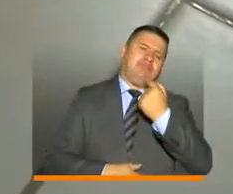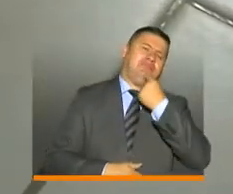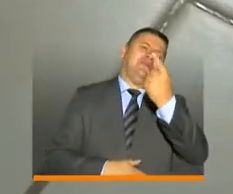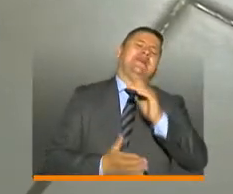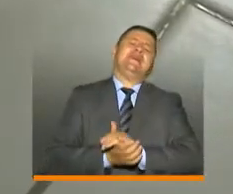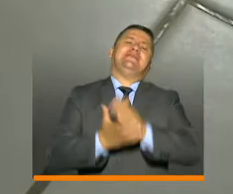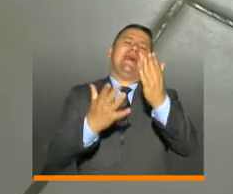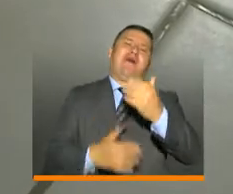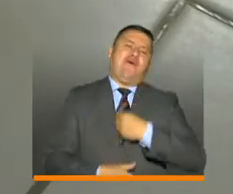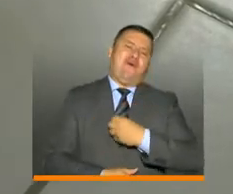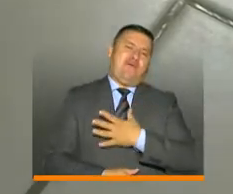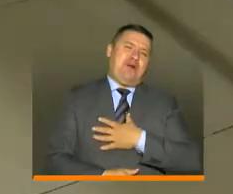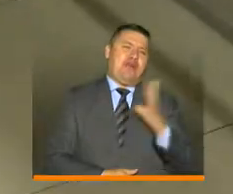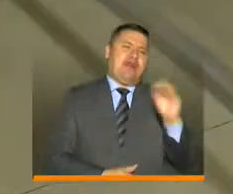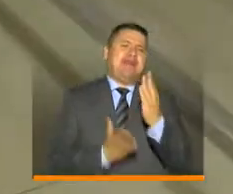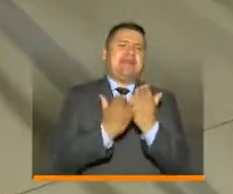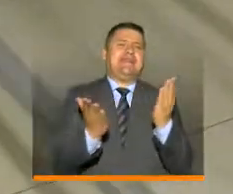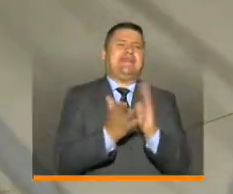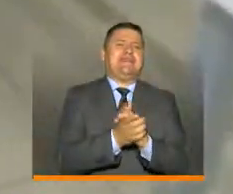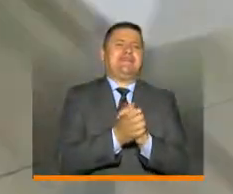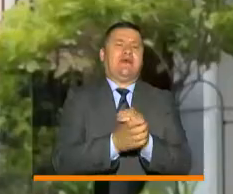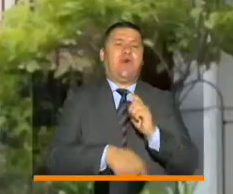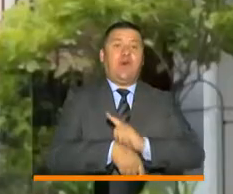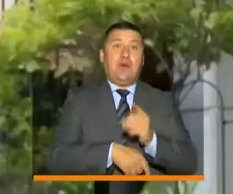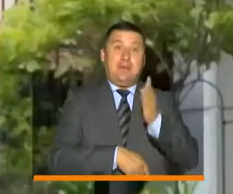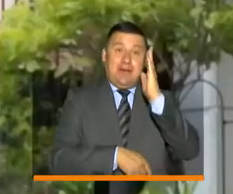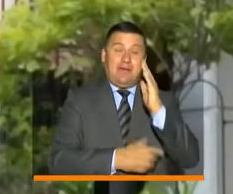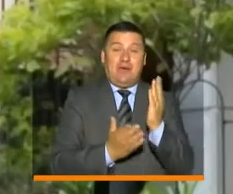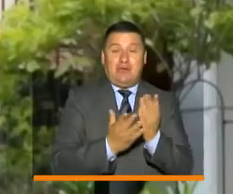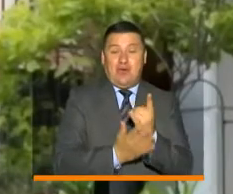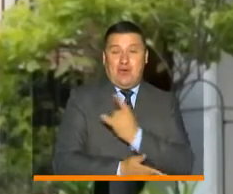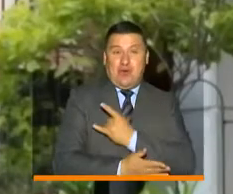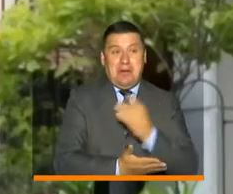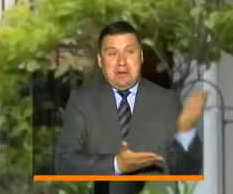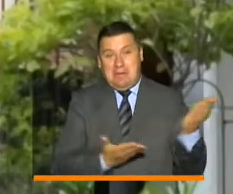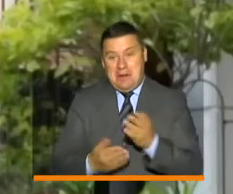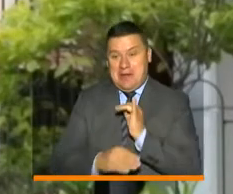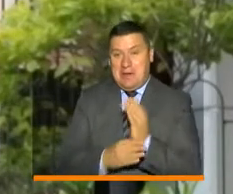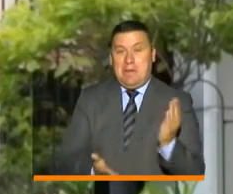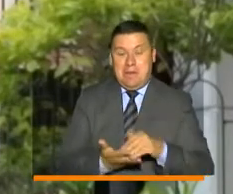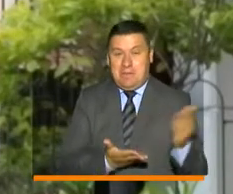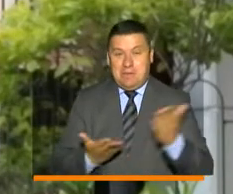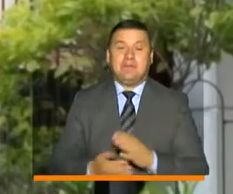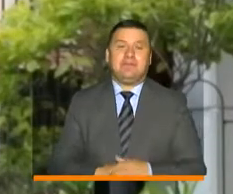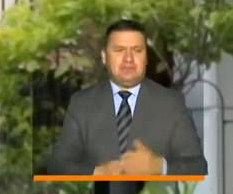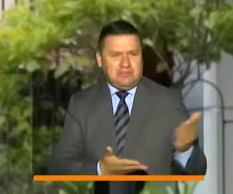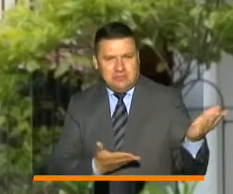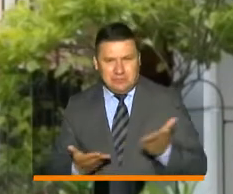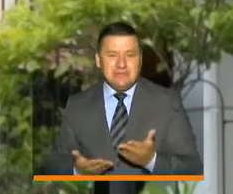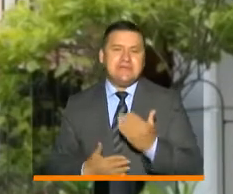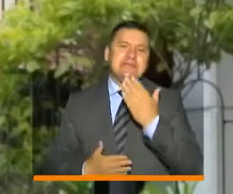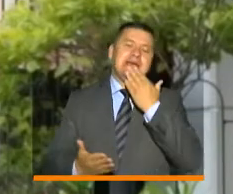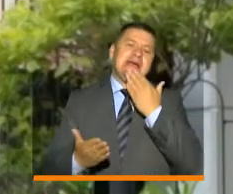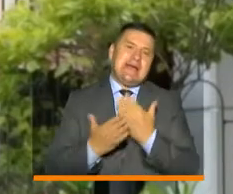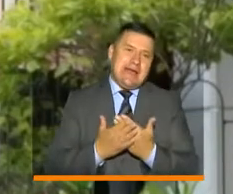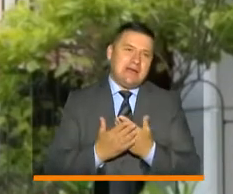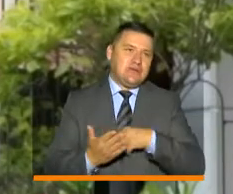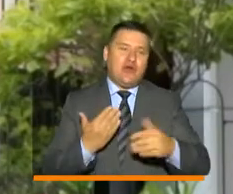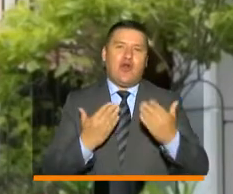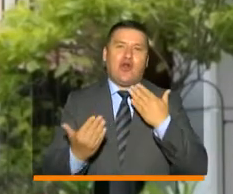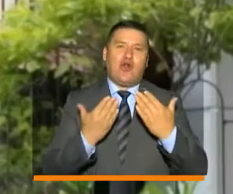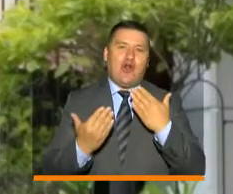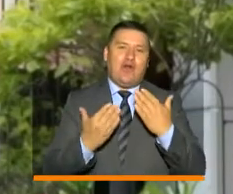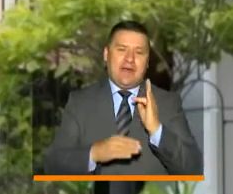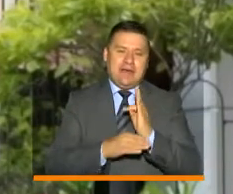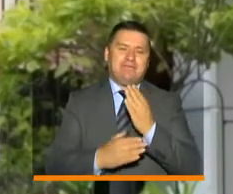saludar a todos los estudiantes de Uniminuto. Bienvenidos a nuestra institución. Bienvenidos y gracias por confiar en